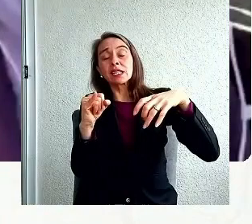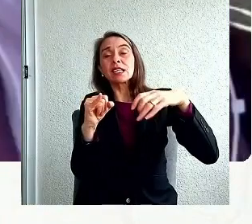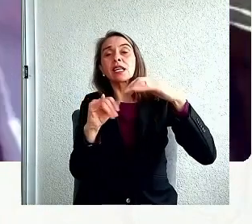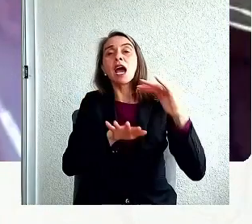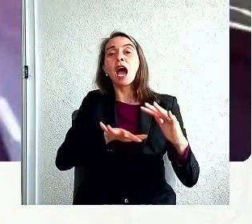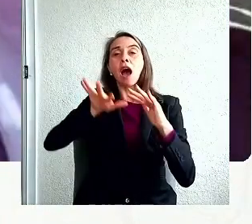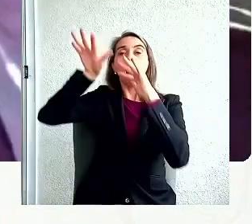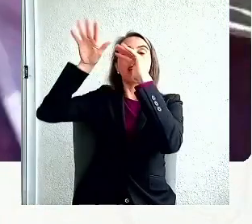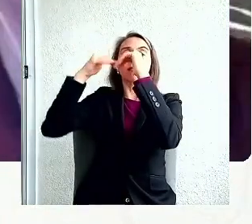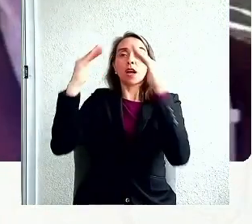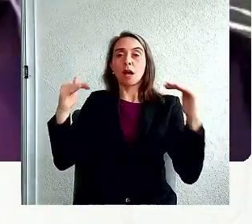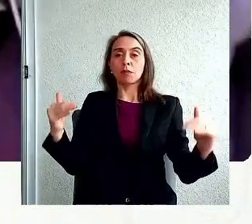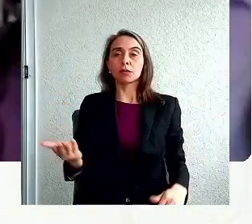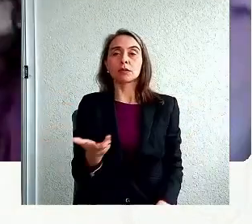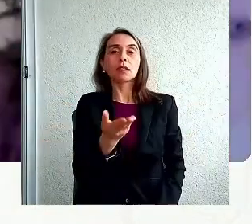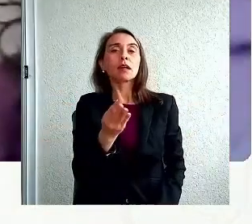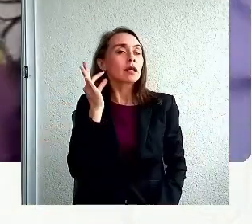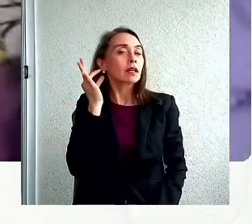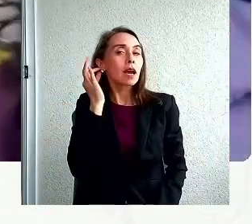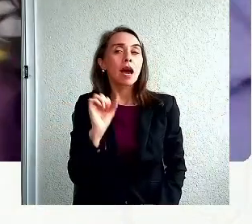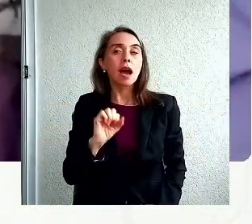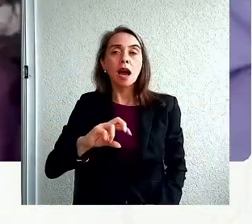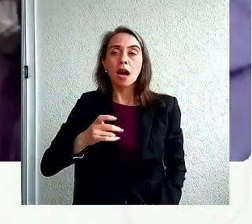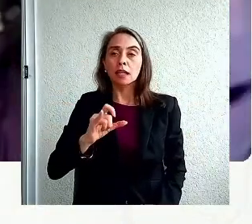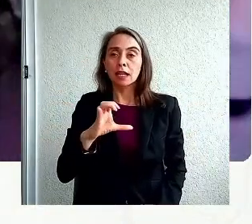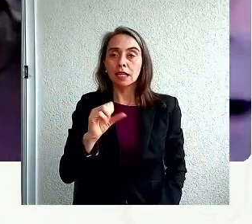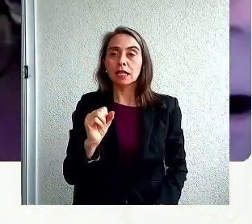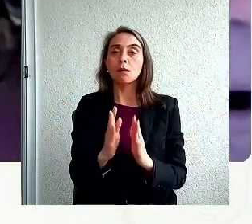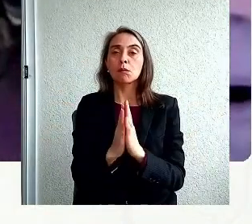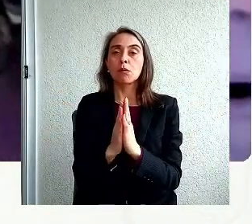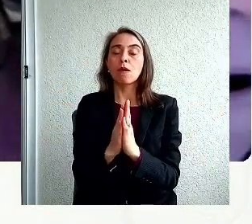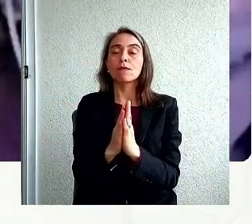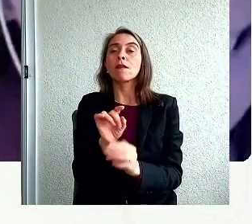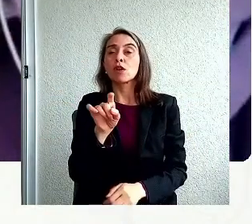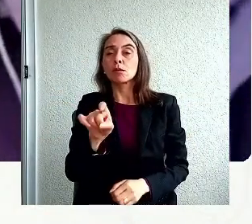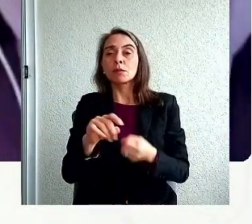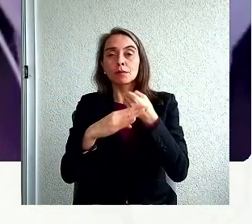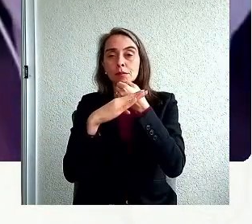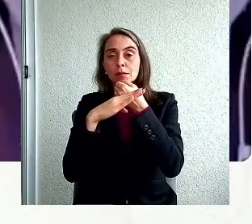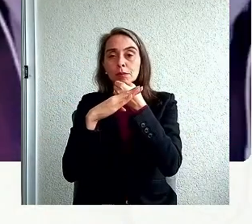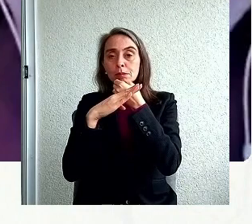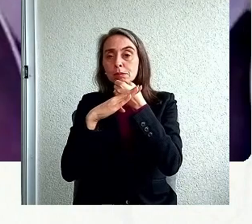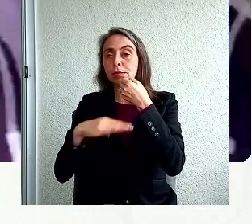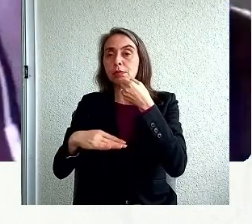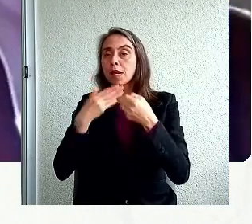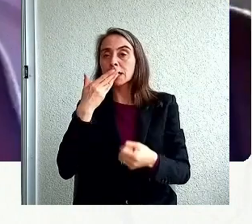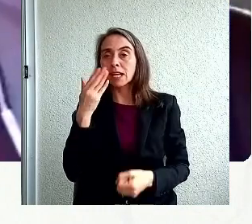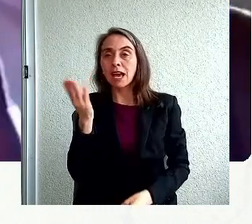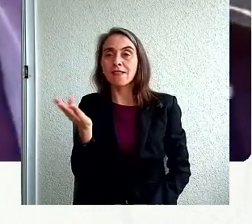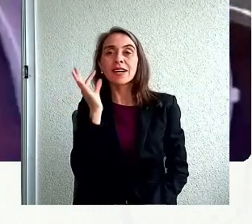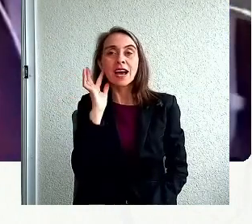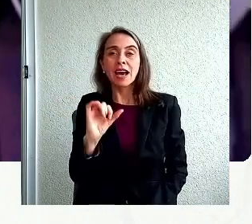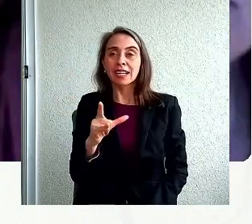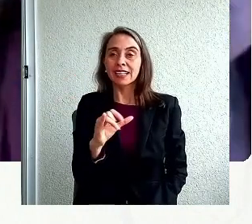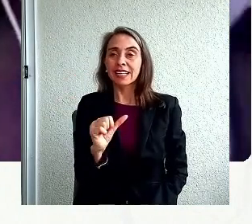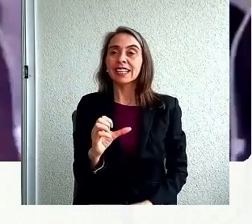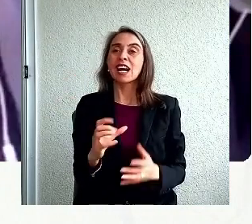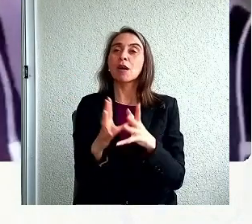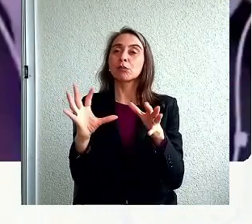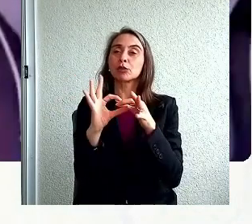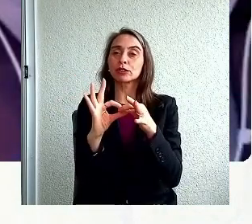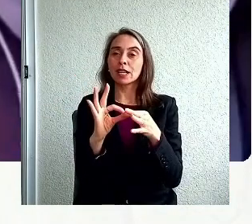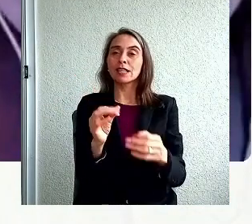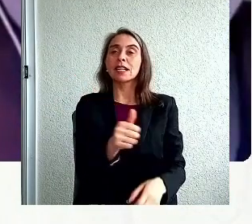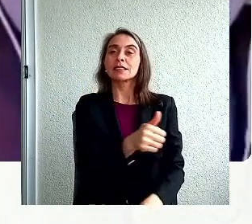Tienes que activar tu micrófono, Angélica, por favor. Muchas gracias a todos, muchas gracias, rector, y gracias por la